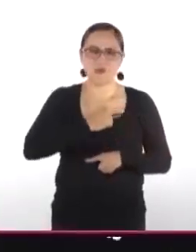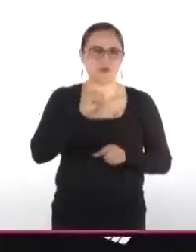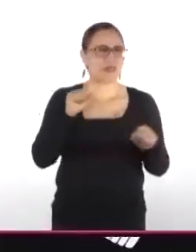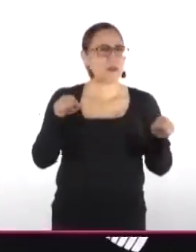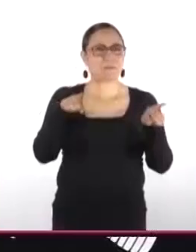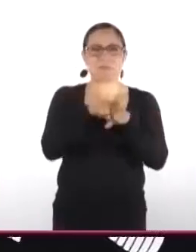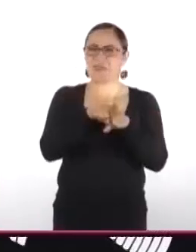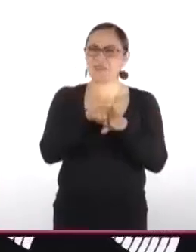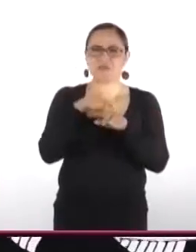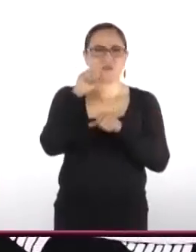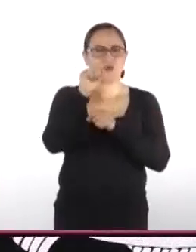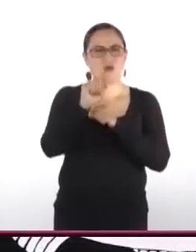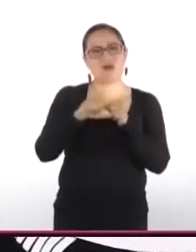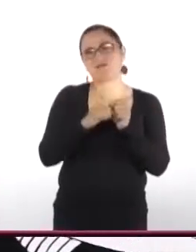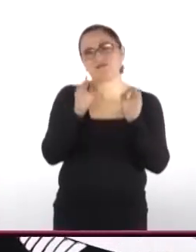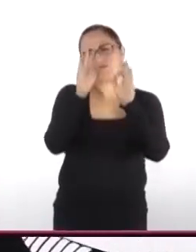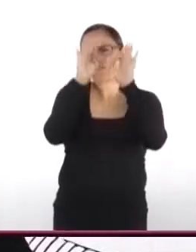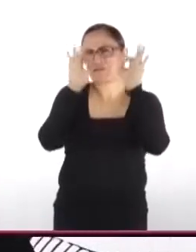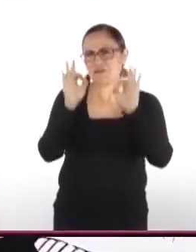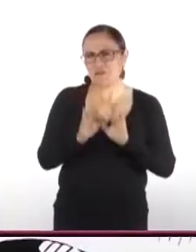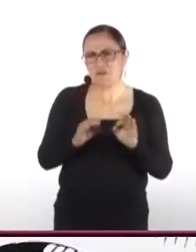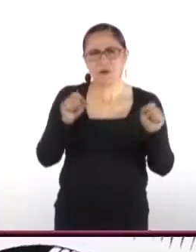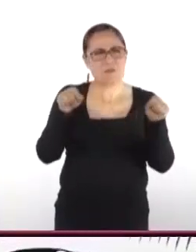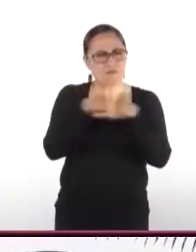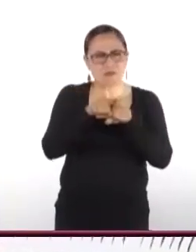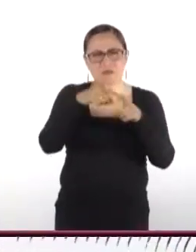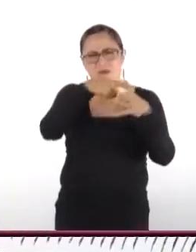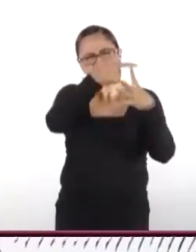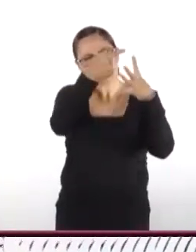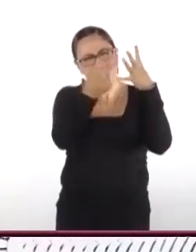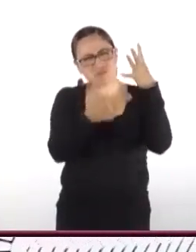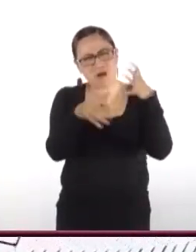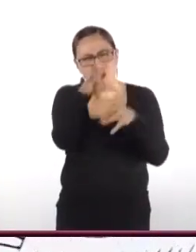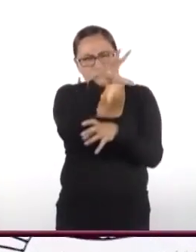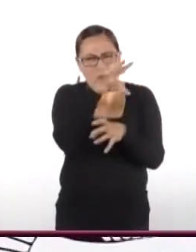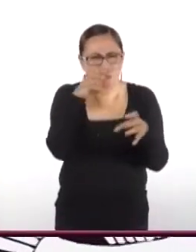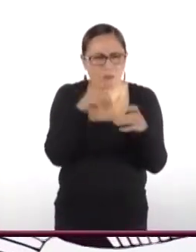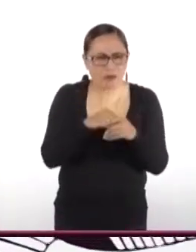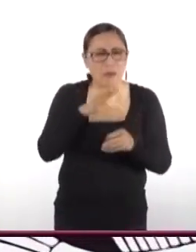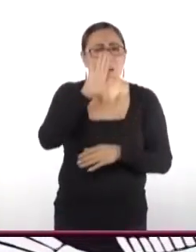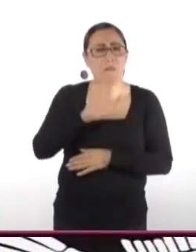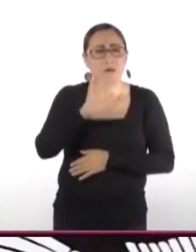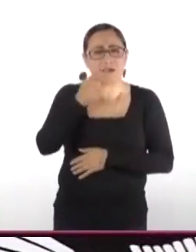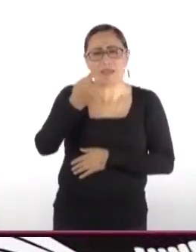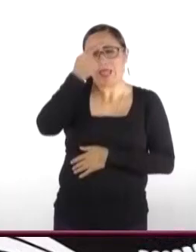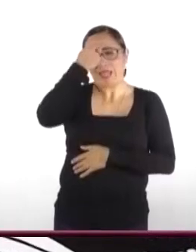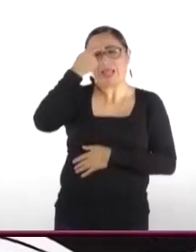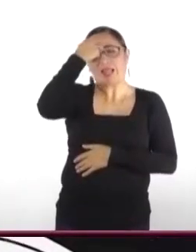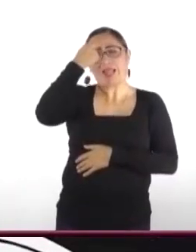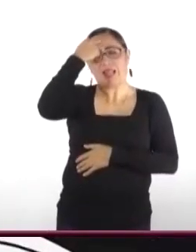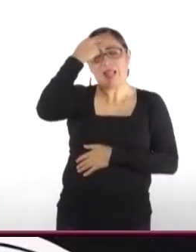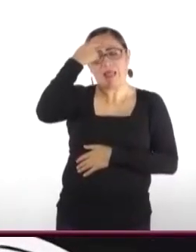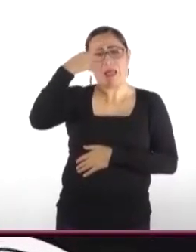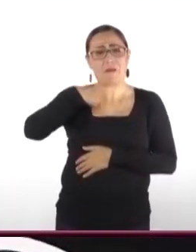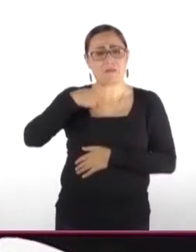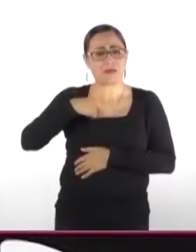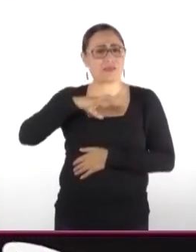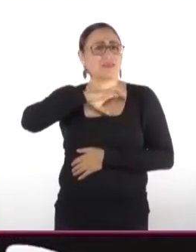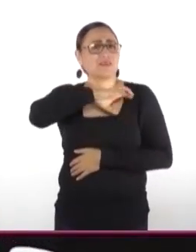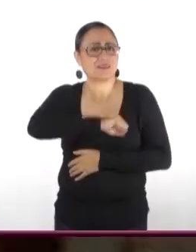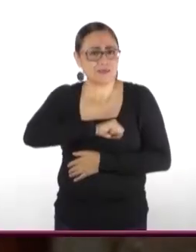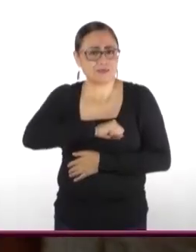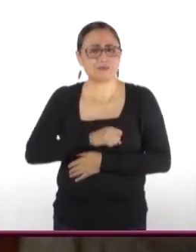fascinan esos en los que dibuja la misma pieza para llenar toda la superficie. ¿No es un poquito como obsesivo? Tal vez, pero